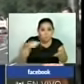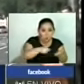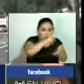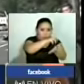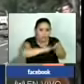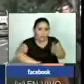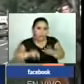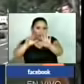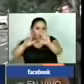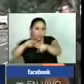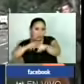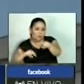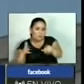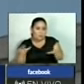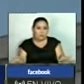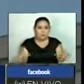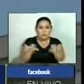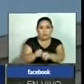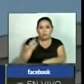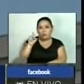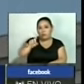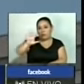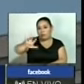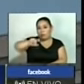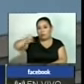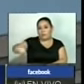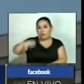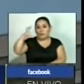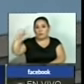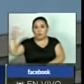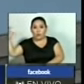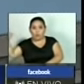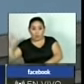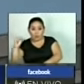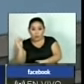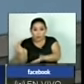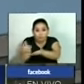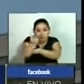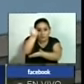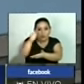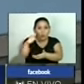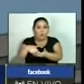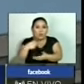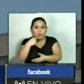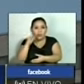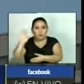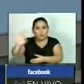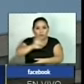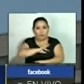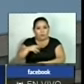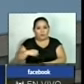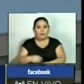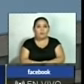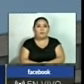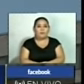lo que se traduce en más de 15 millones mensuales en comisiones que hoy llegarán a los bolsillos de sus familiares.